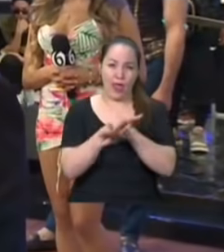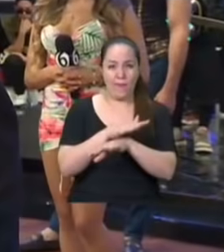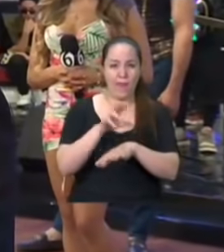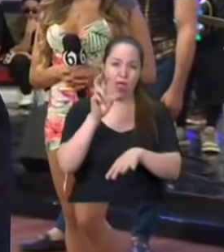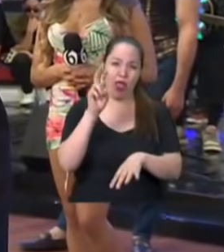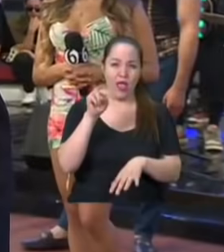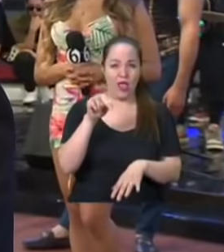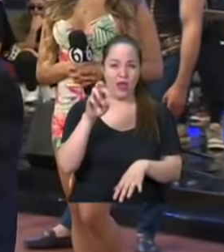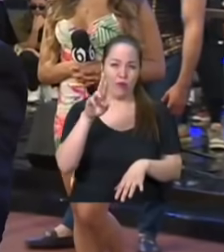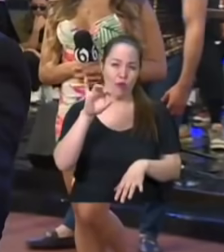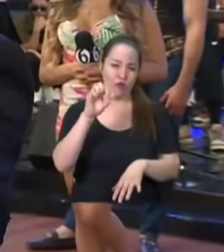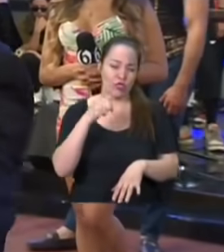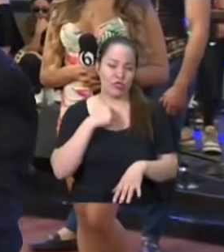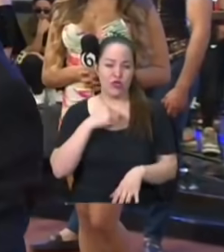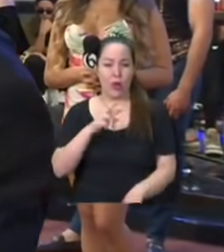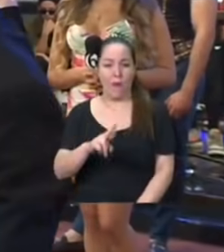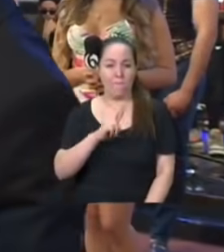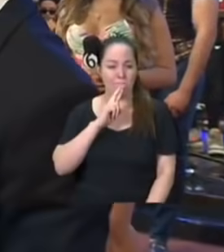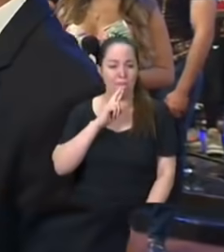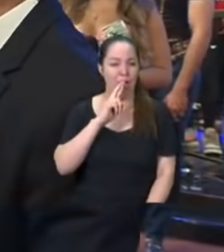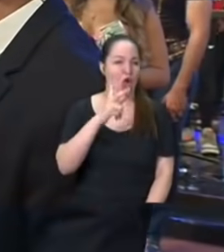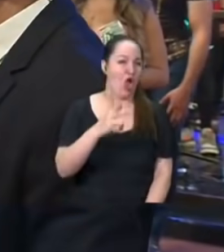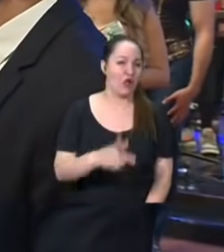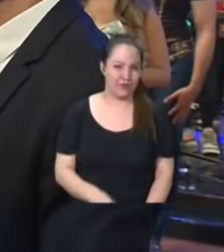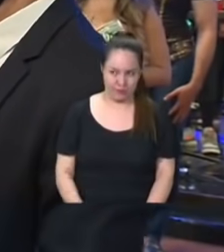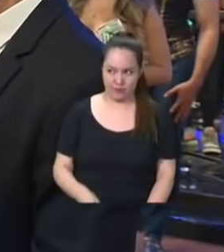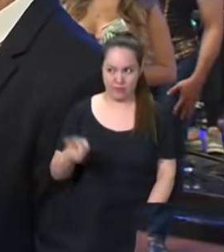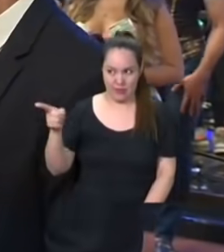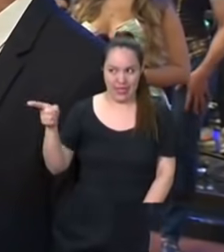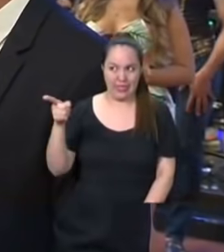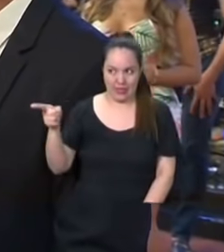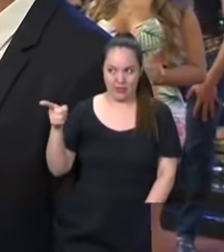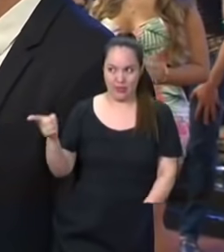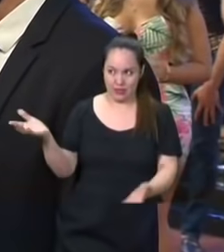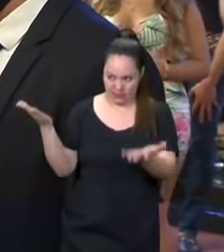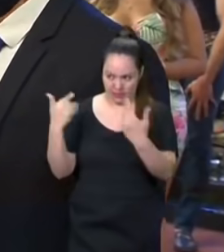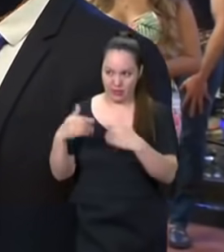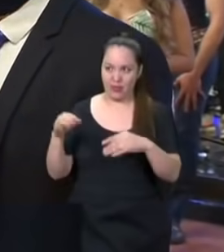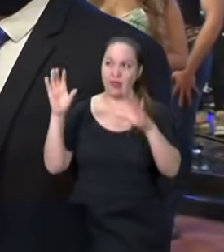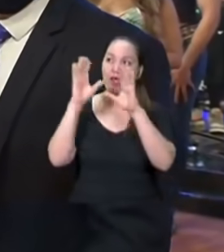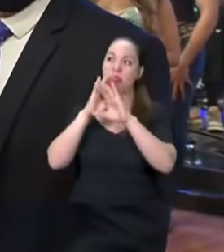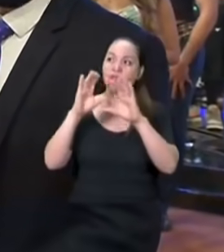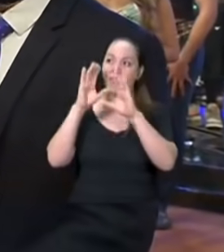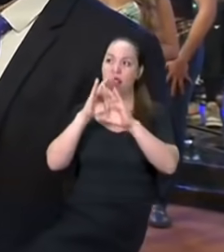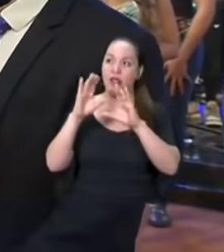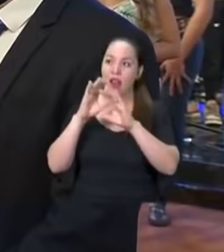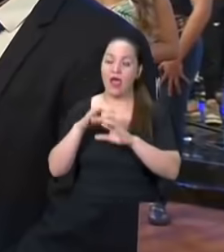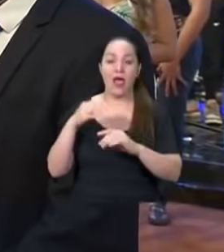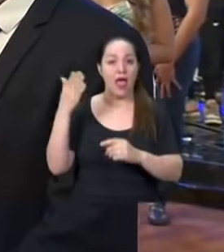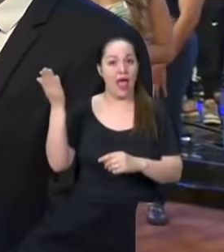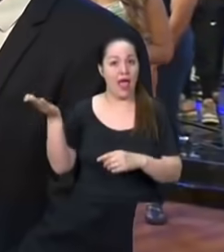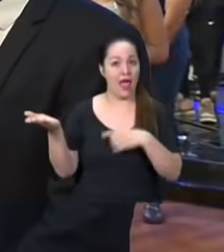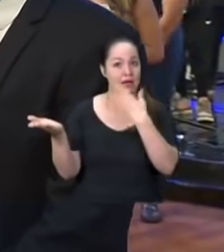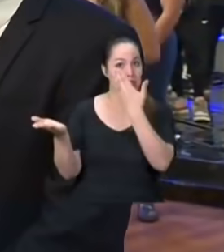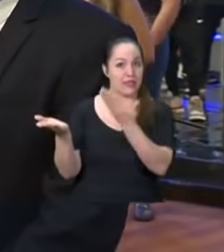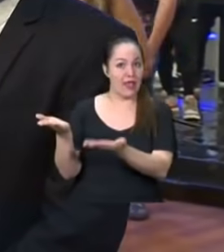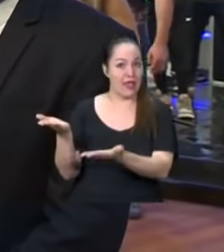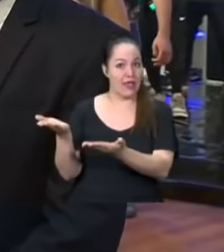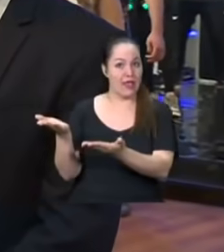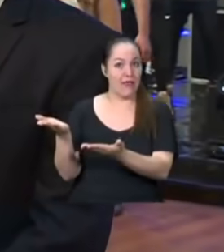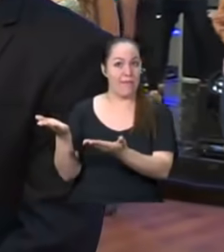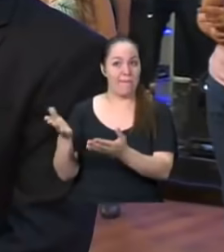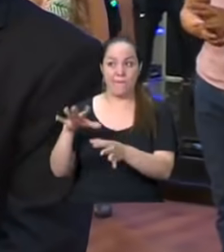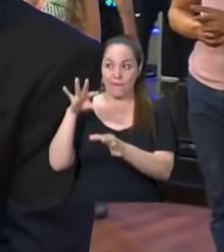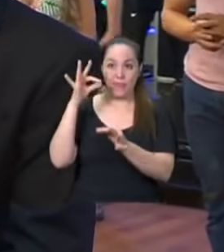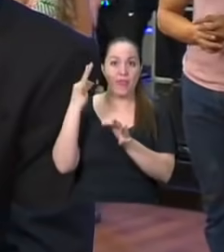a ser mejor. Eso, esa. ¿Listo? Pues échamela. Aquí está. Señoras y señores, listo